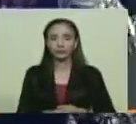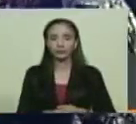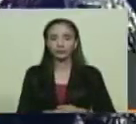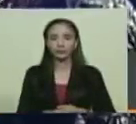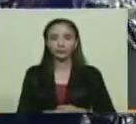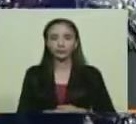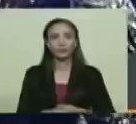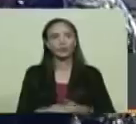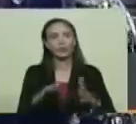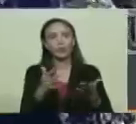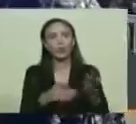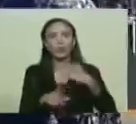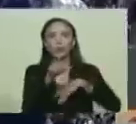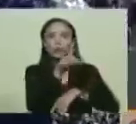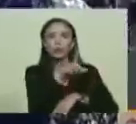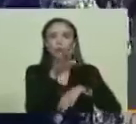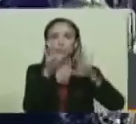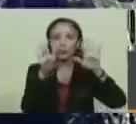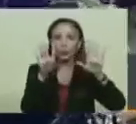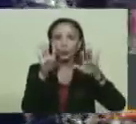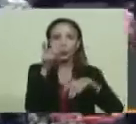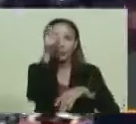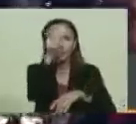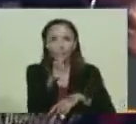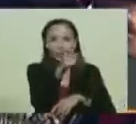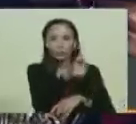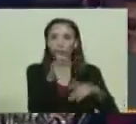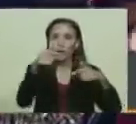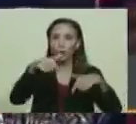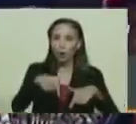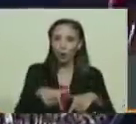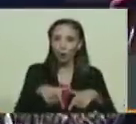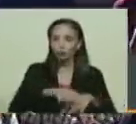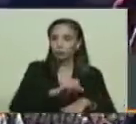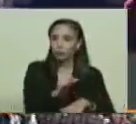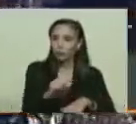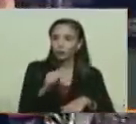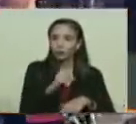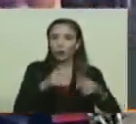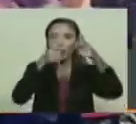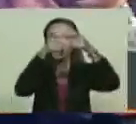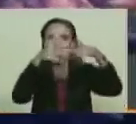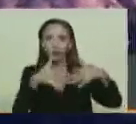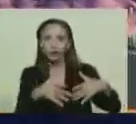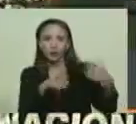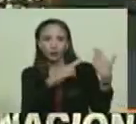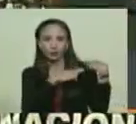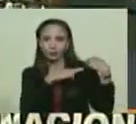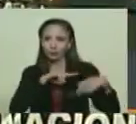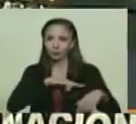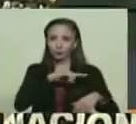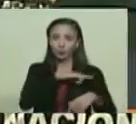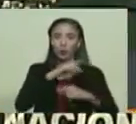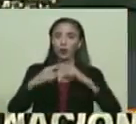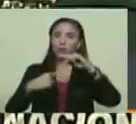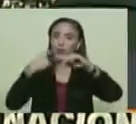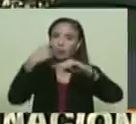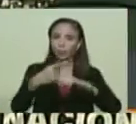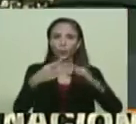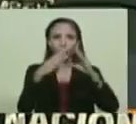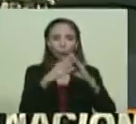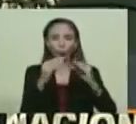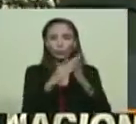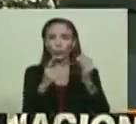En total son 19 los oficiales que hoy reciben su ascenso a la jerarquía inmediata superior luego de haber cumplido con todos